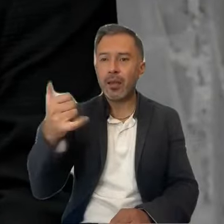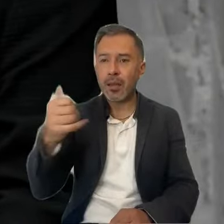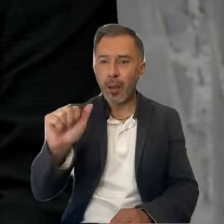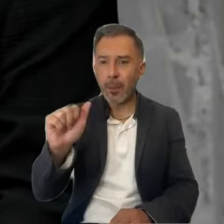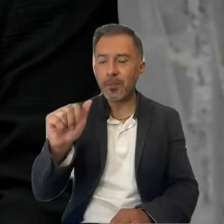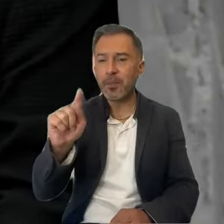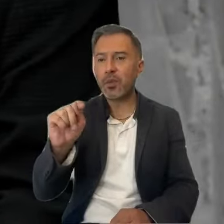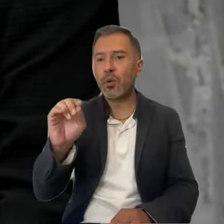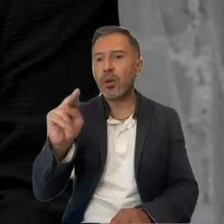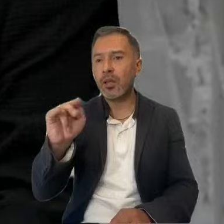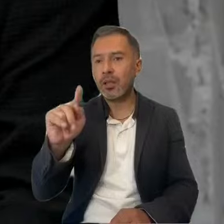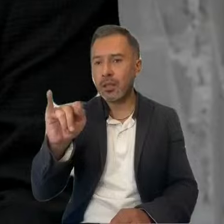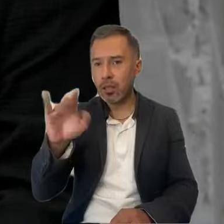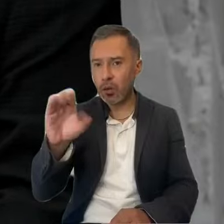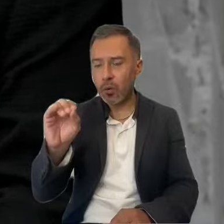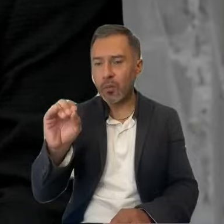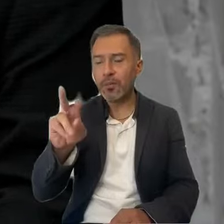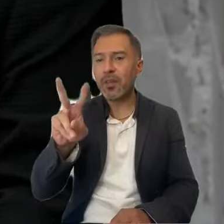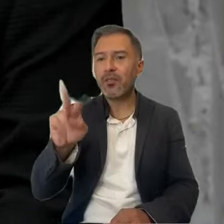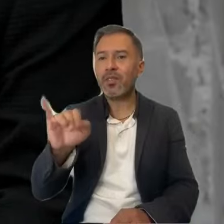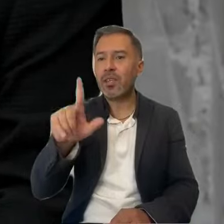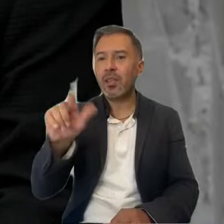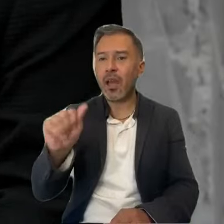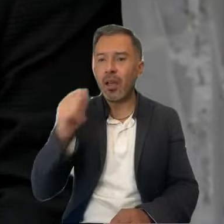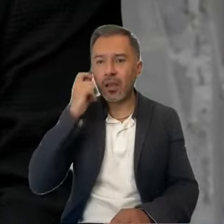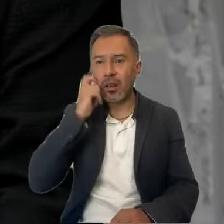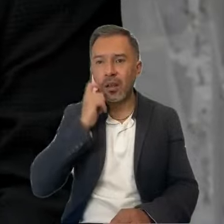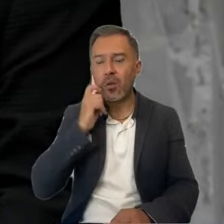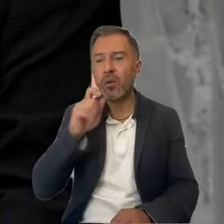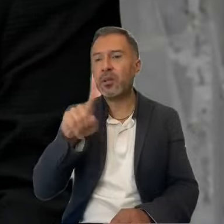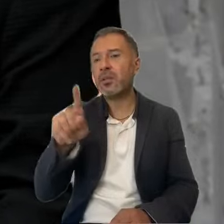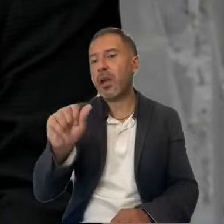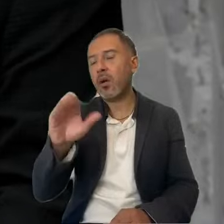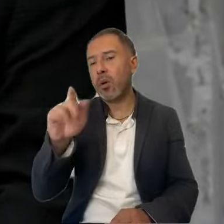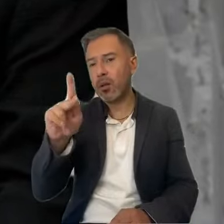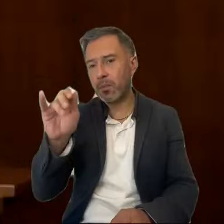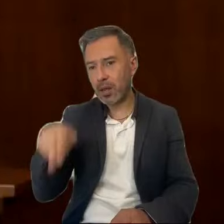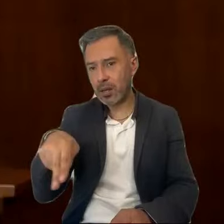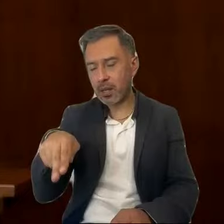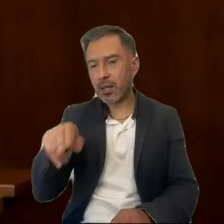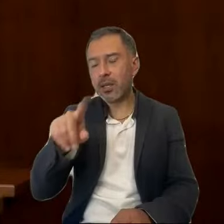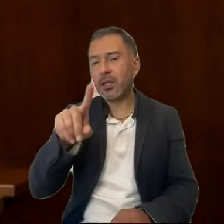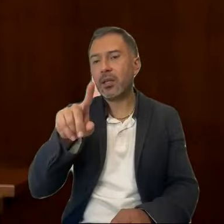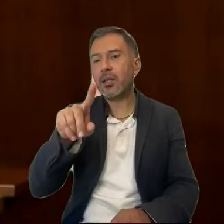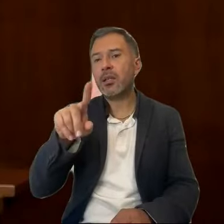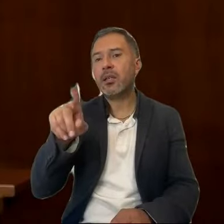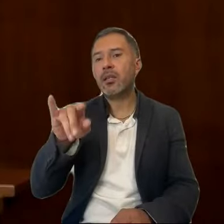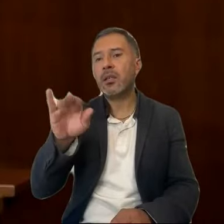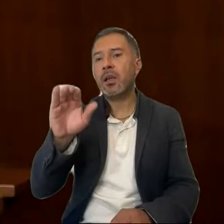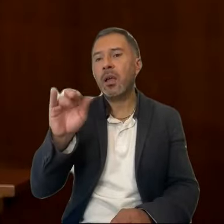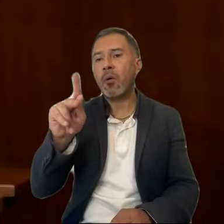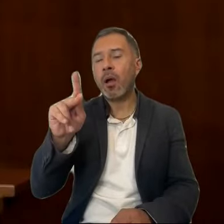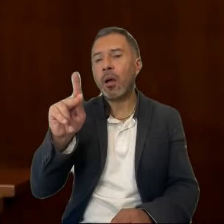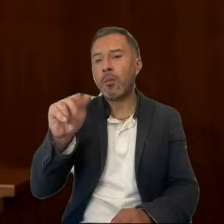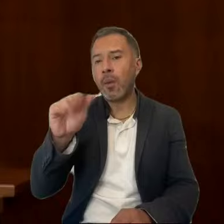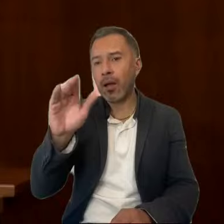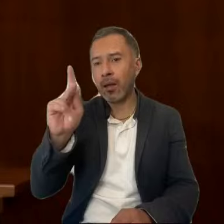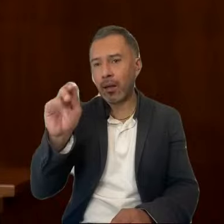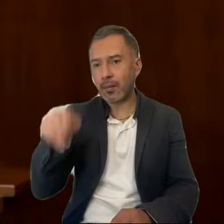Tonatico, Villa Guerrero, Zacualpan y Zumpahuacán. Los